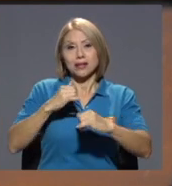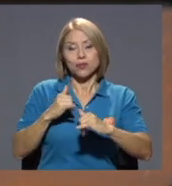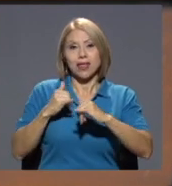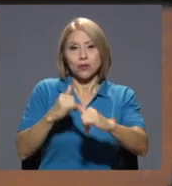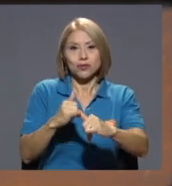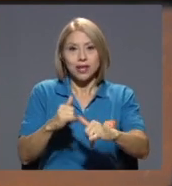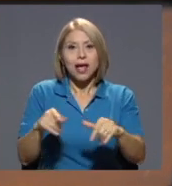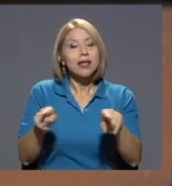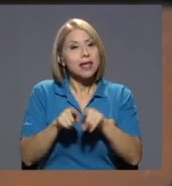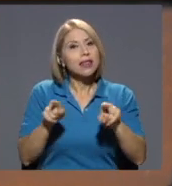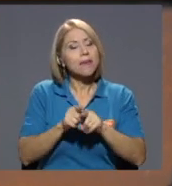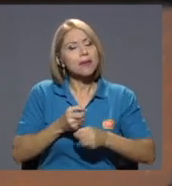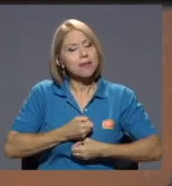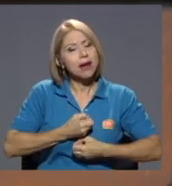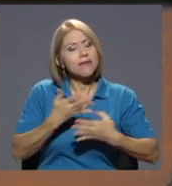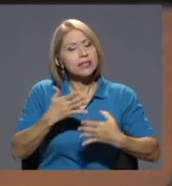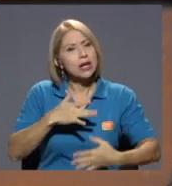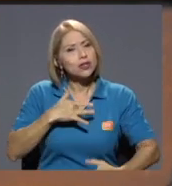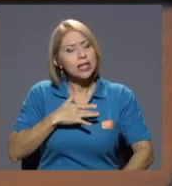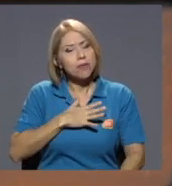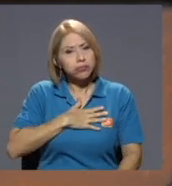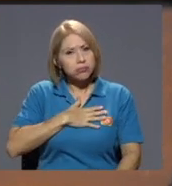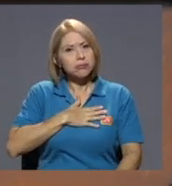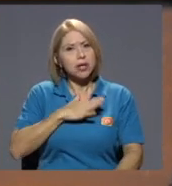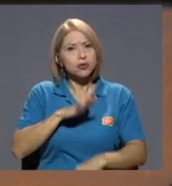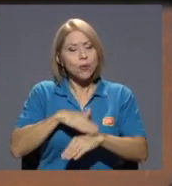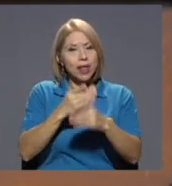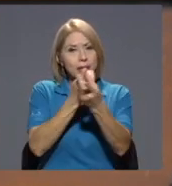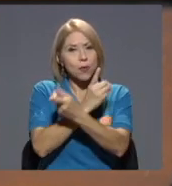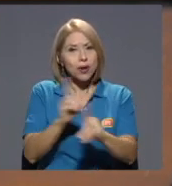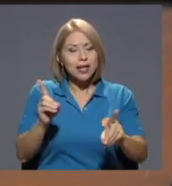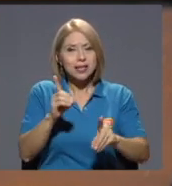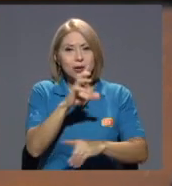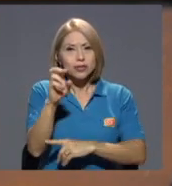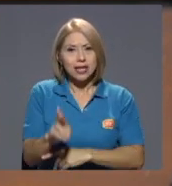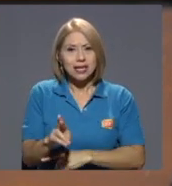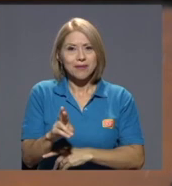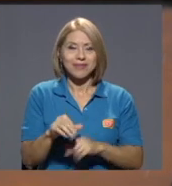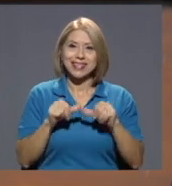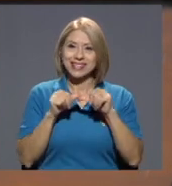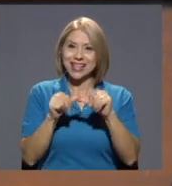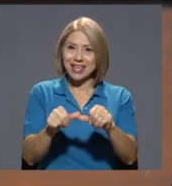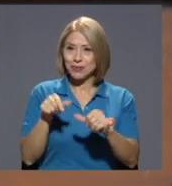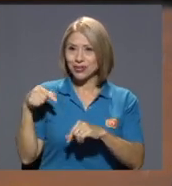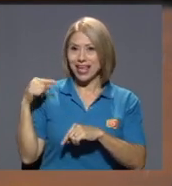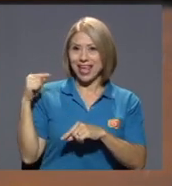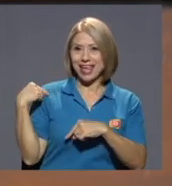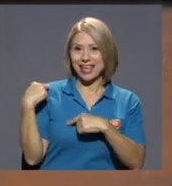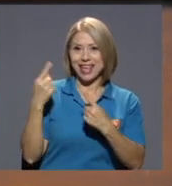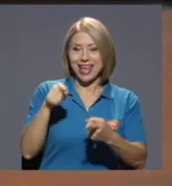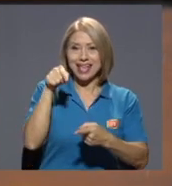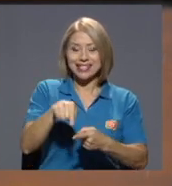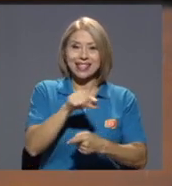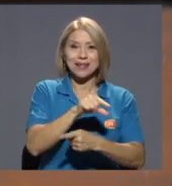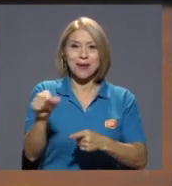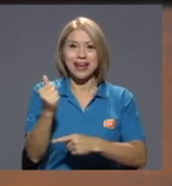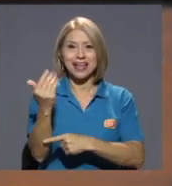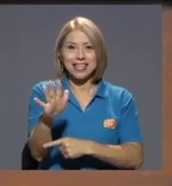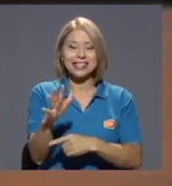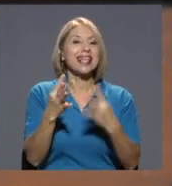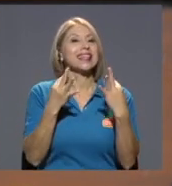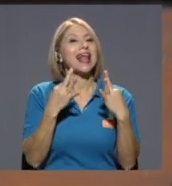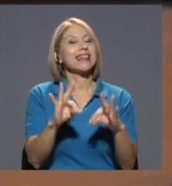manifestar una indignación sobre la democracia de nuestro país así que seguimos en esta semana en el 15 tratando de hacer televisión con sentido y